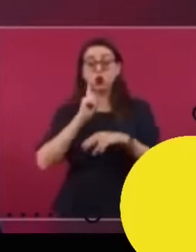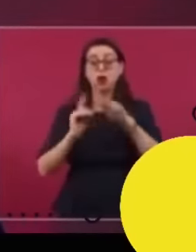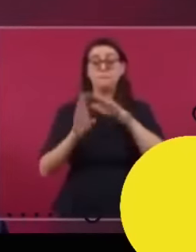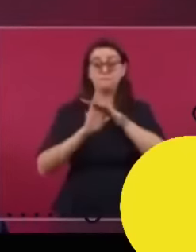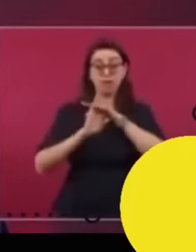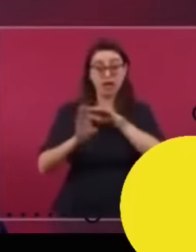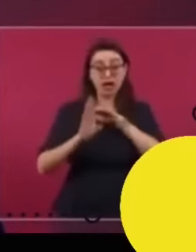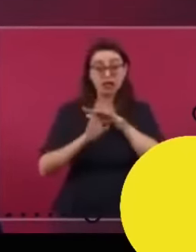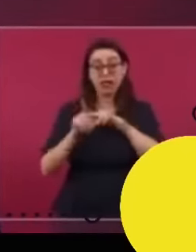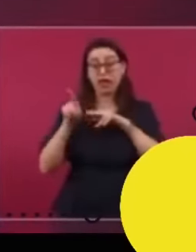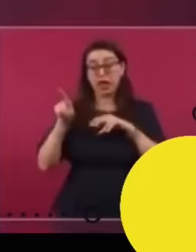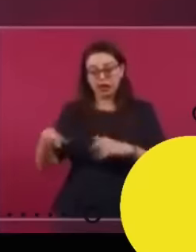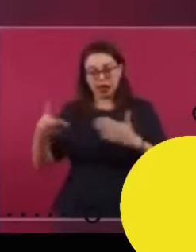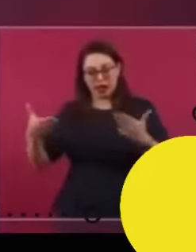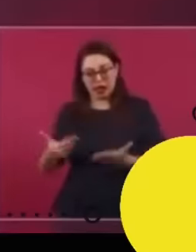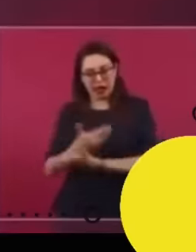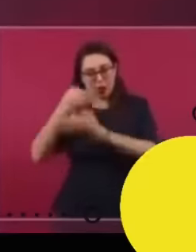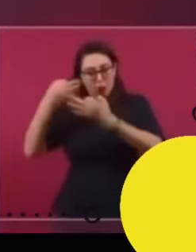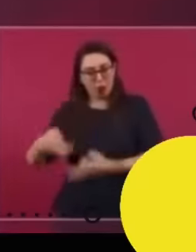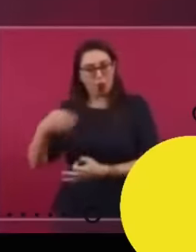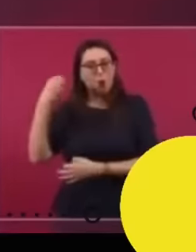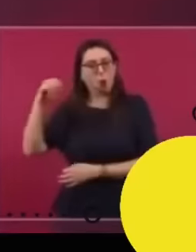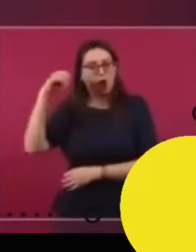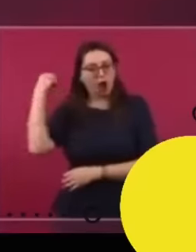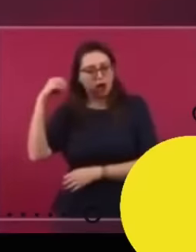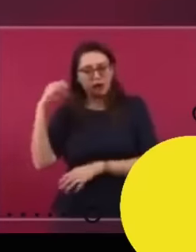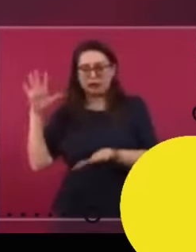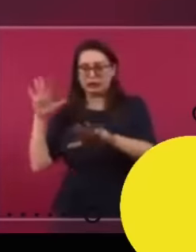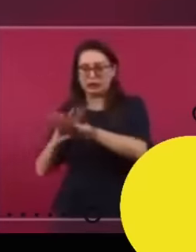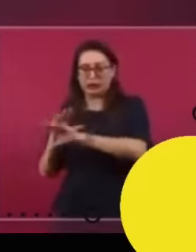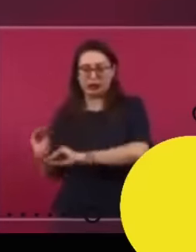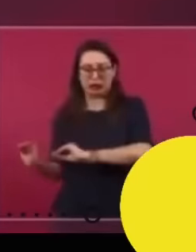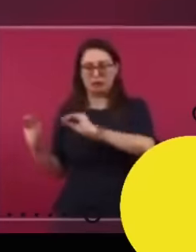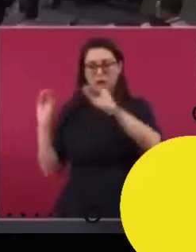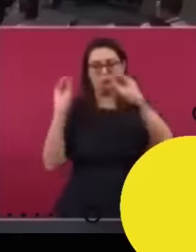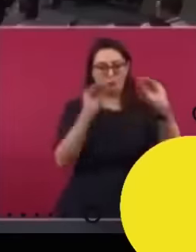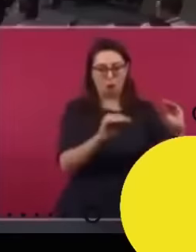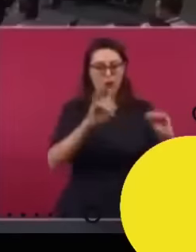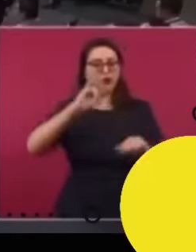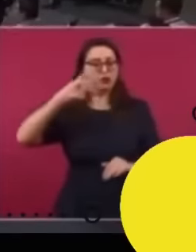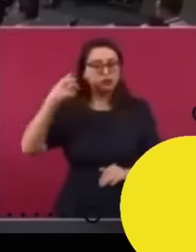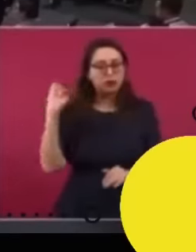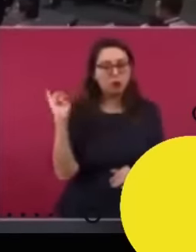de Oaxaca, una mujer extraordinaria. Sí, sí,